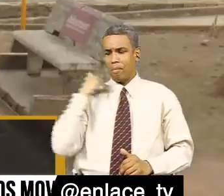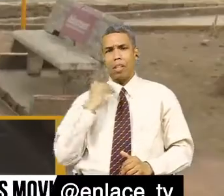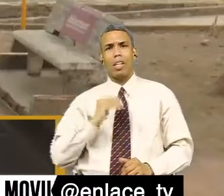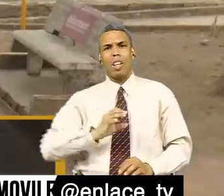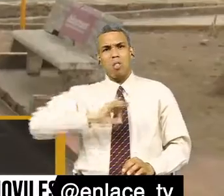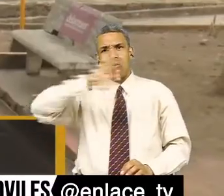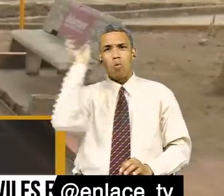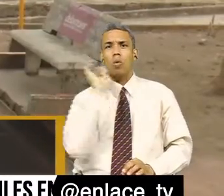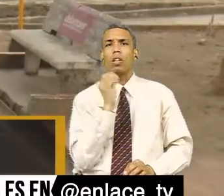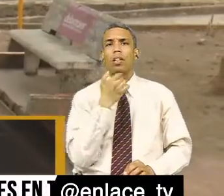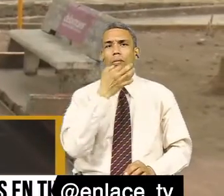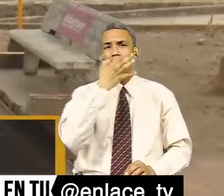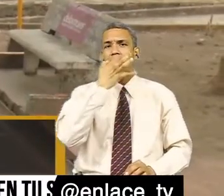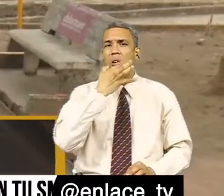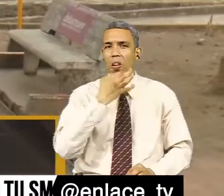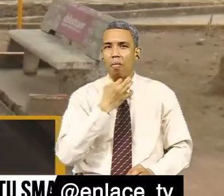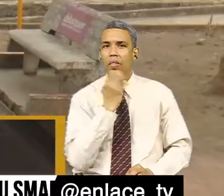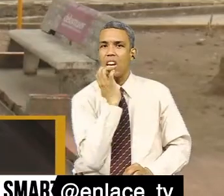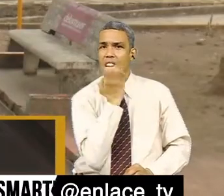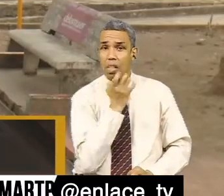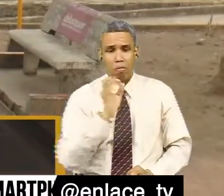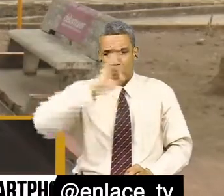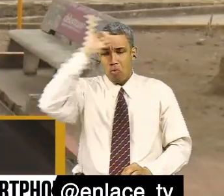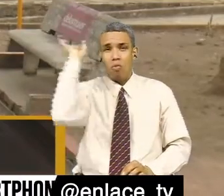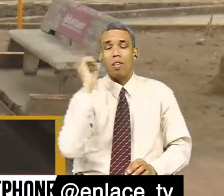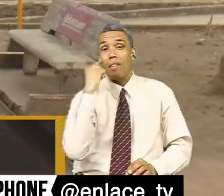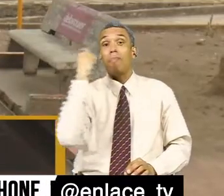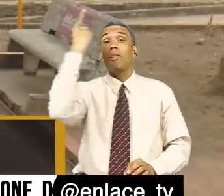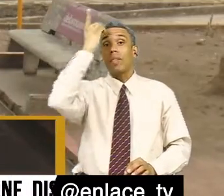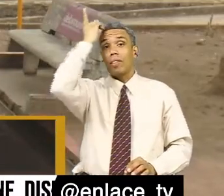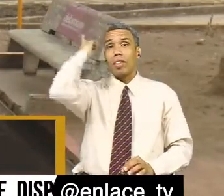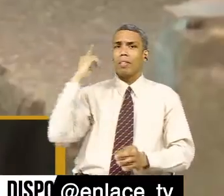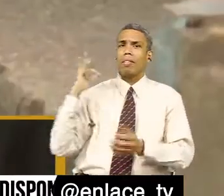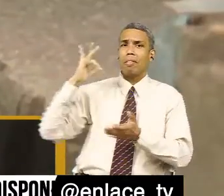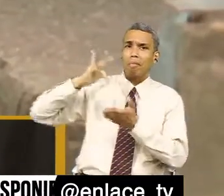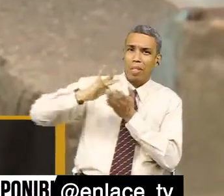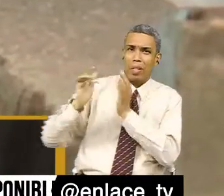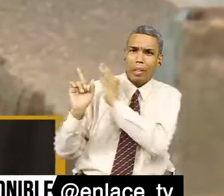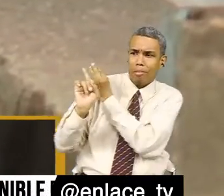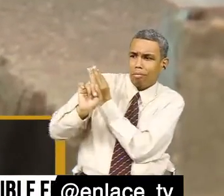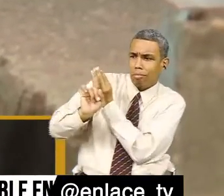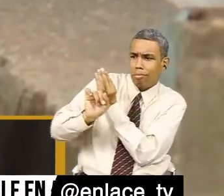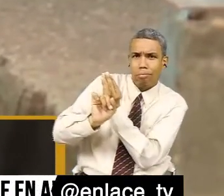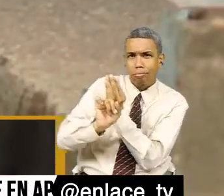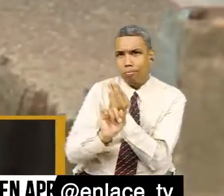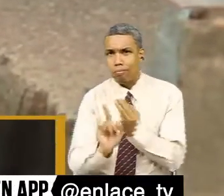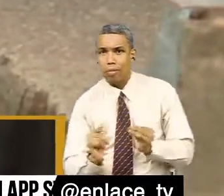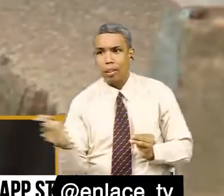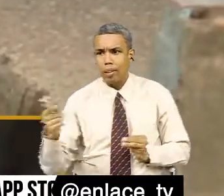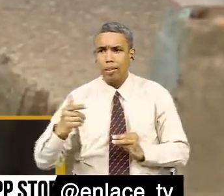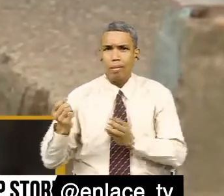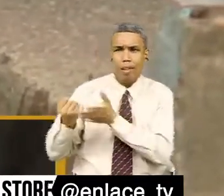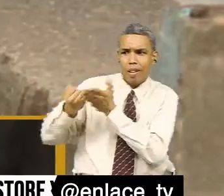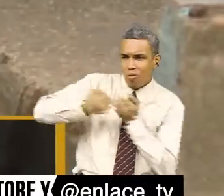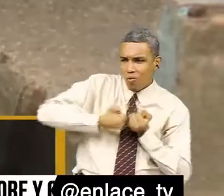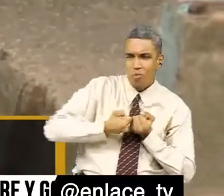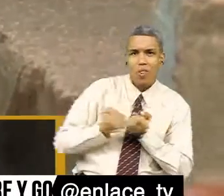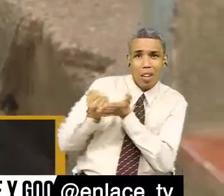Hacía muchísimo rato que no se hacía una brigada de aseo y de embellecimiento al sector,